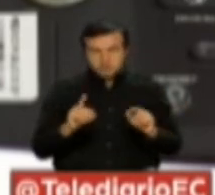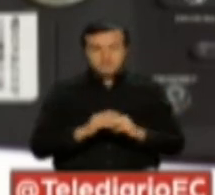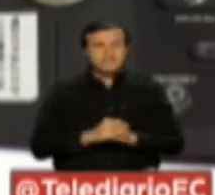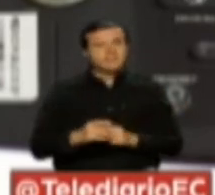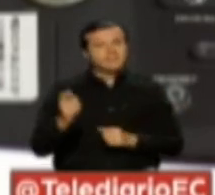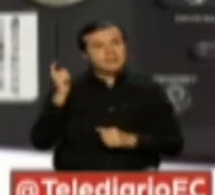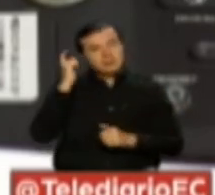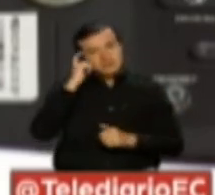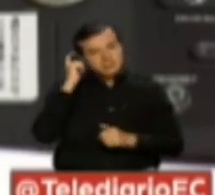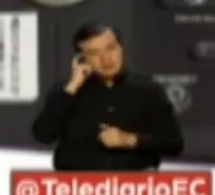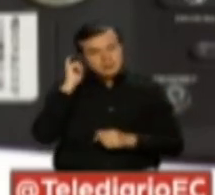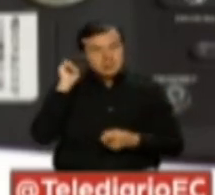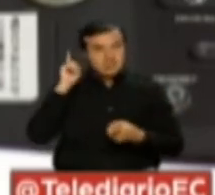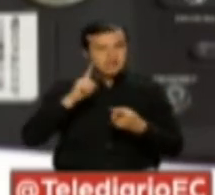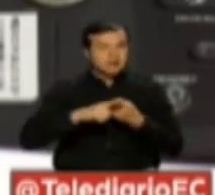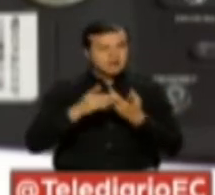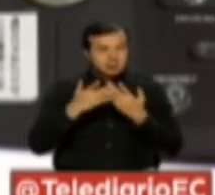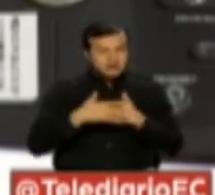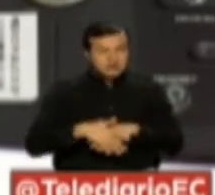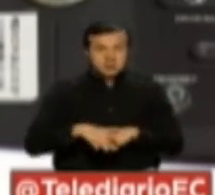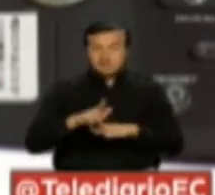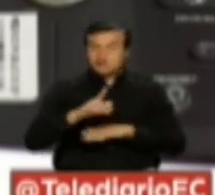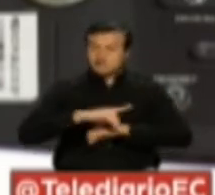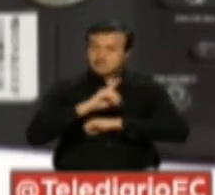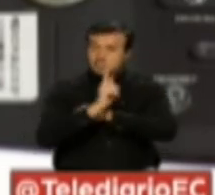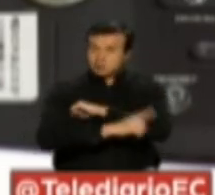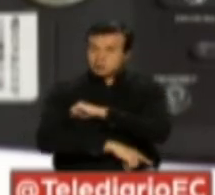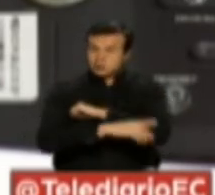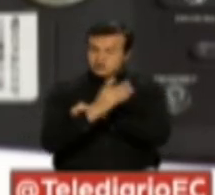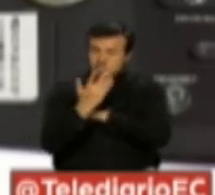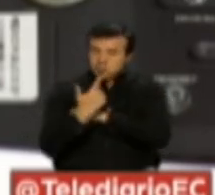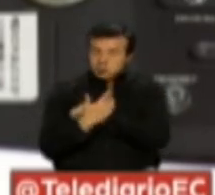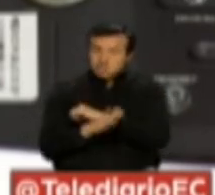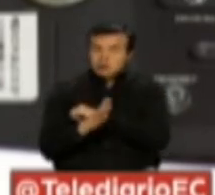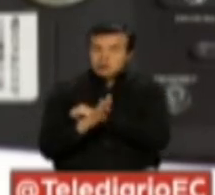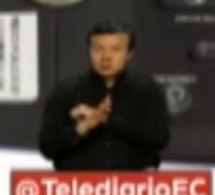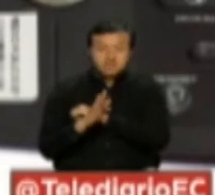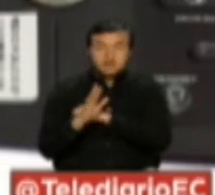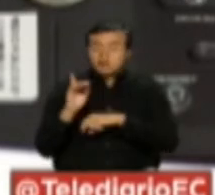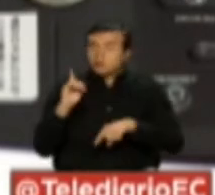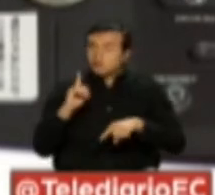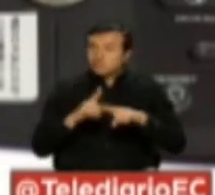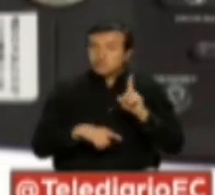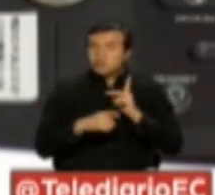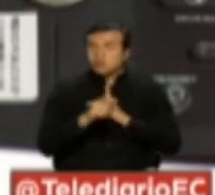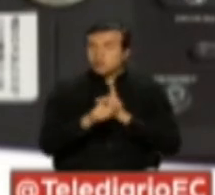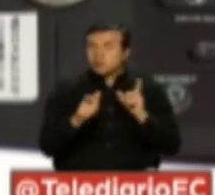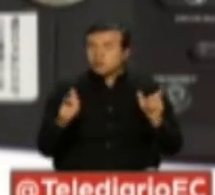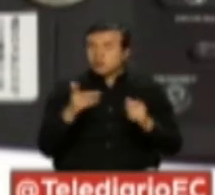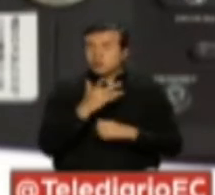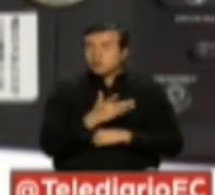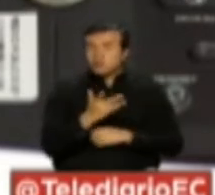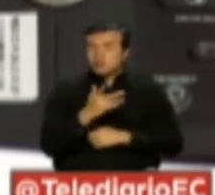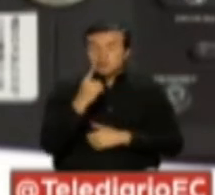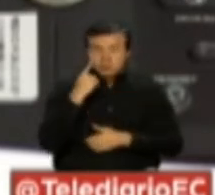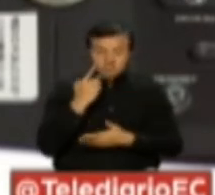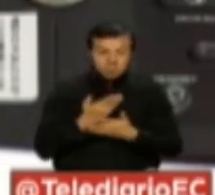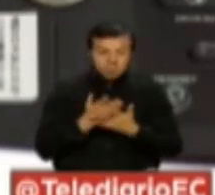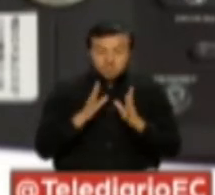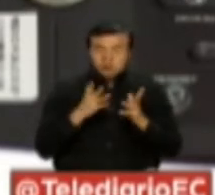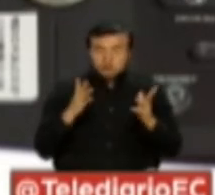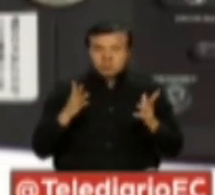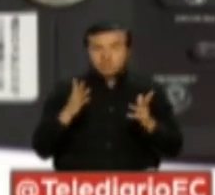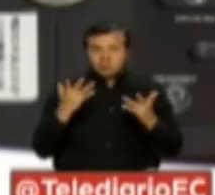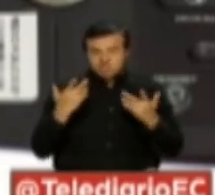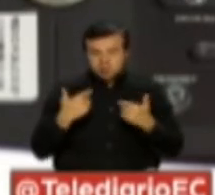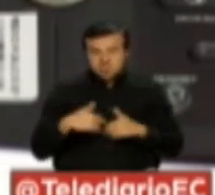Yo considero que hasta que no exista una sentencia en firme, no es conveniente que se filtren los medios probatorios. Por